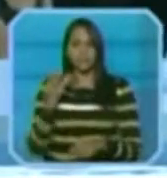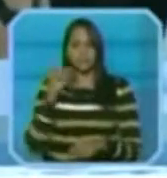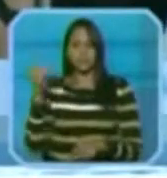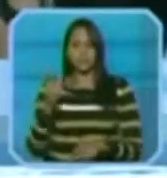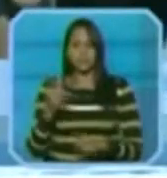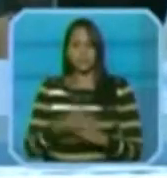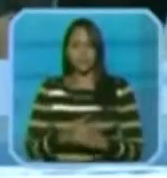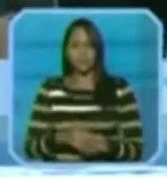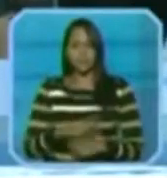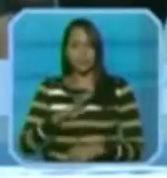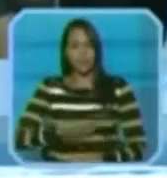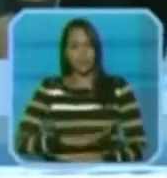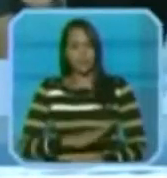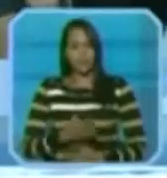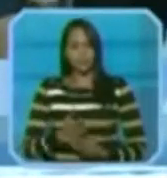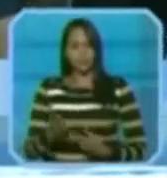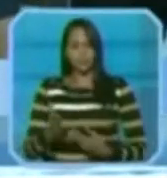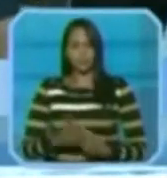demanda.